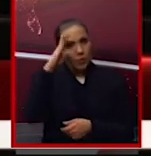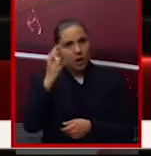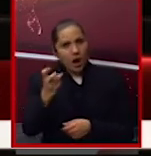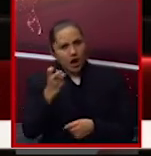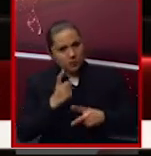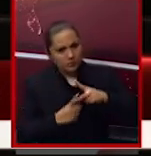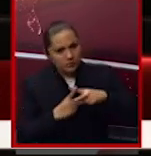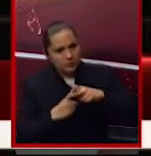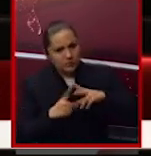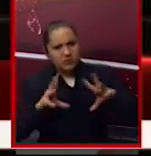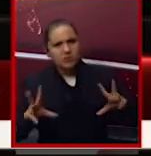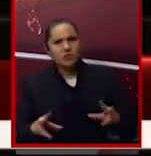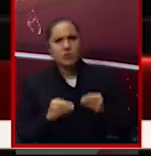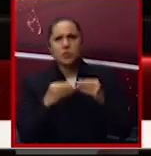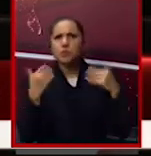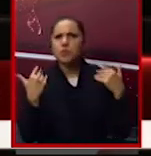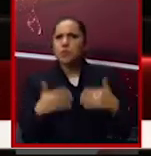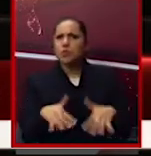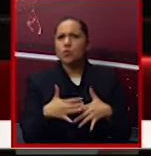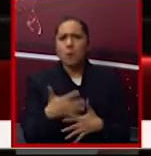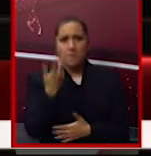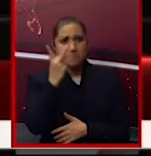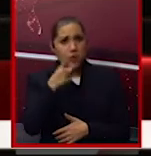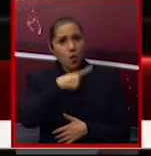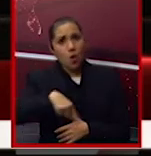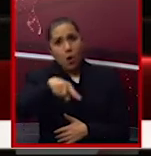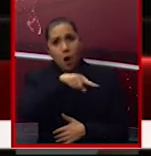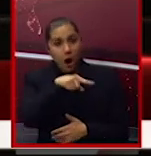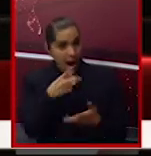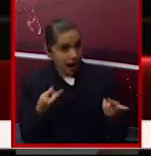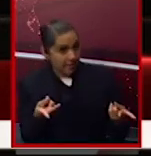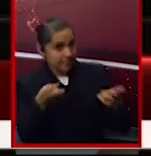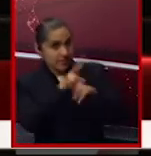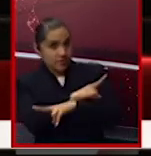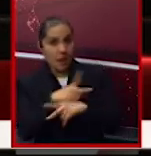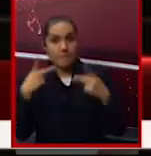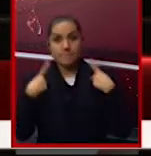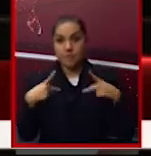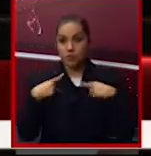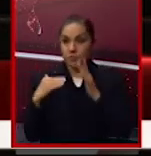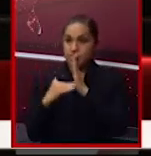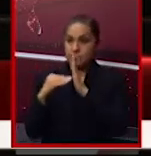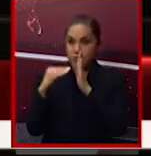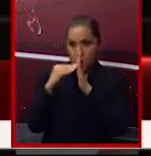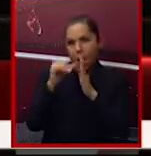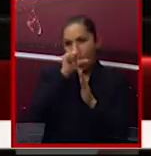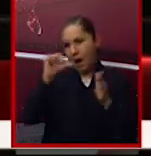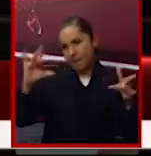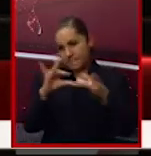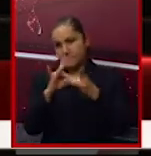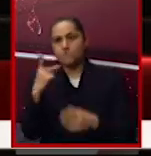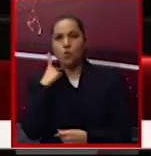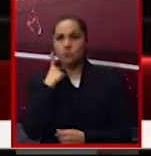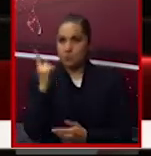proeza, aplauso, el número de millonarios vinculados al poder político.